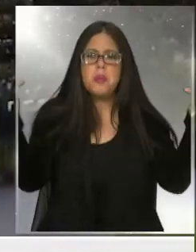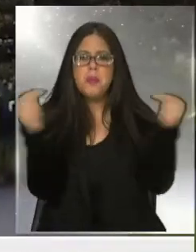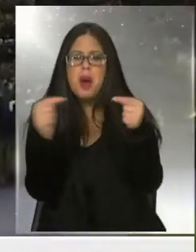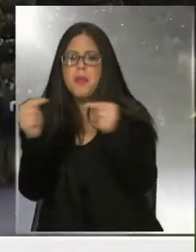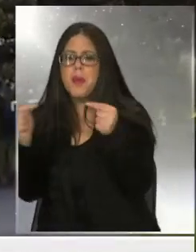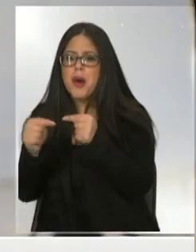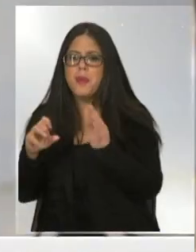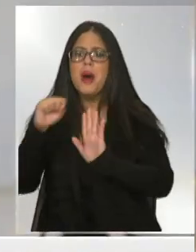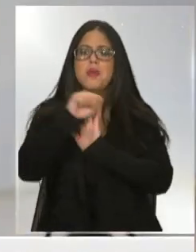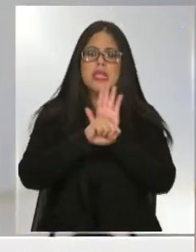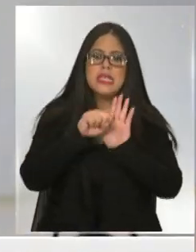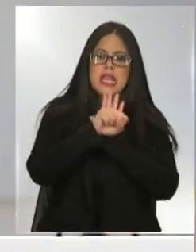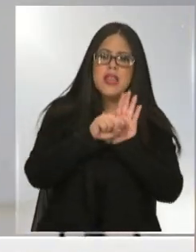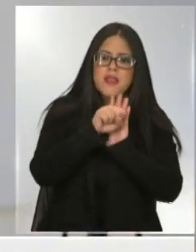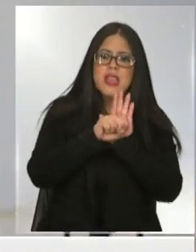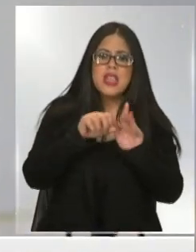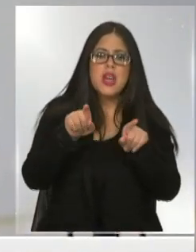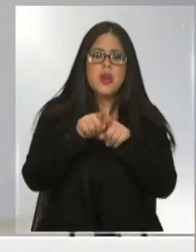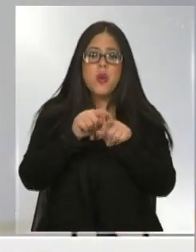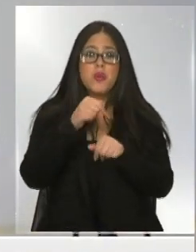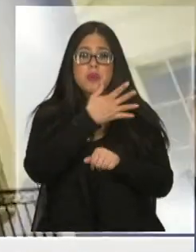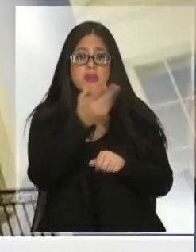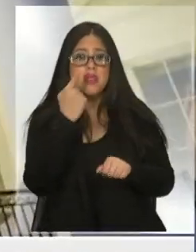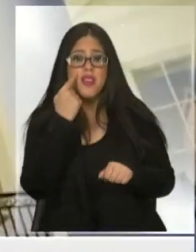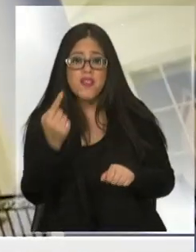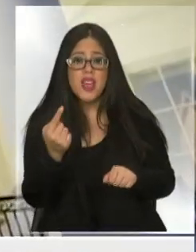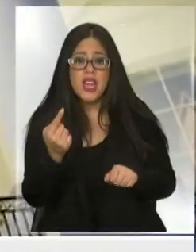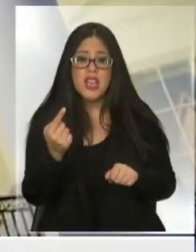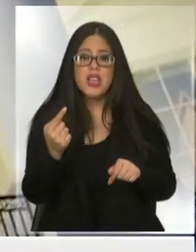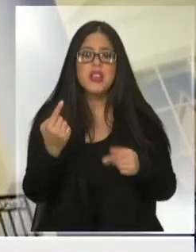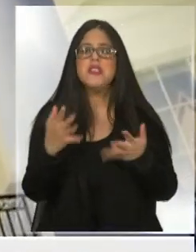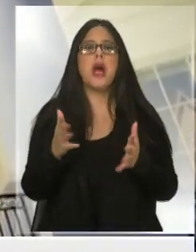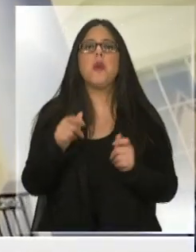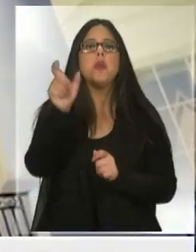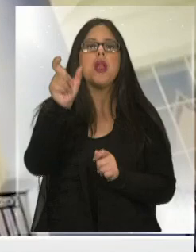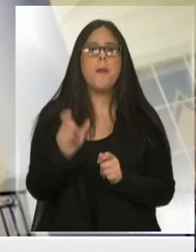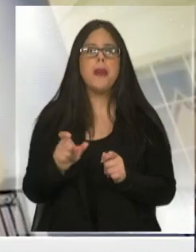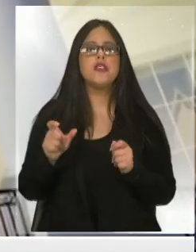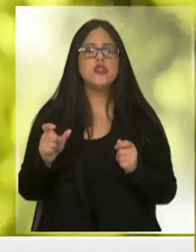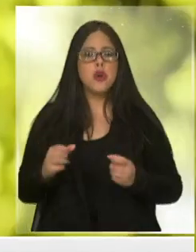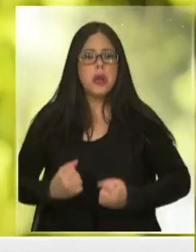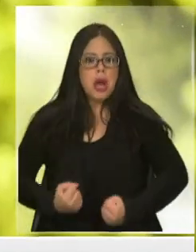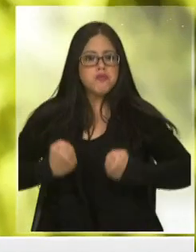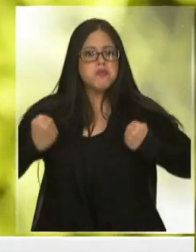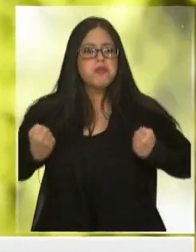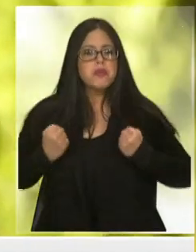por el video casi cinematográfico en el que aparece como un héroe que venció el COVID.